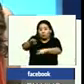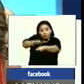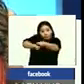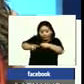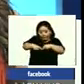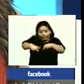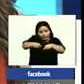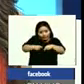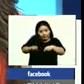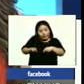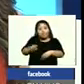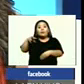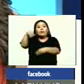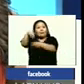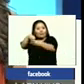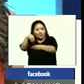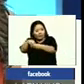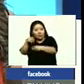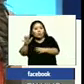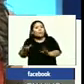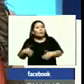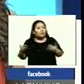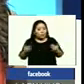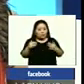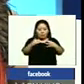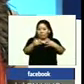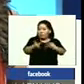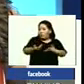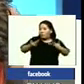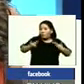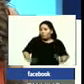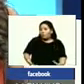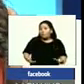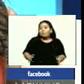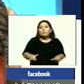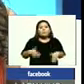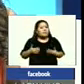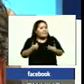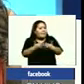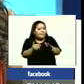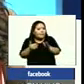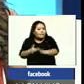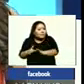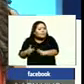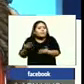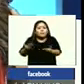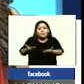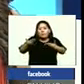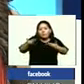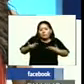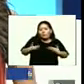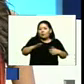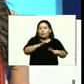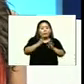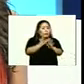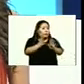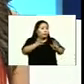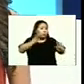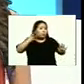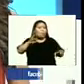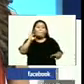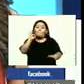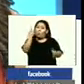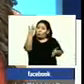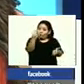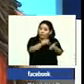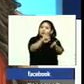cheques, tramitar remesas y también hacer valer sus derechos y muchos beneficios más. Evite aglomeraciones, mejor haga